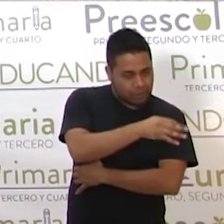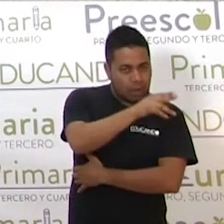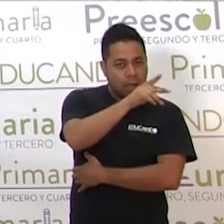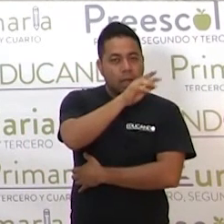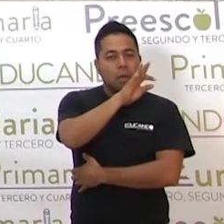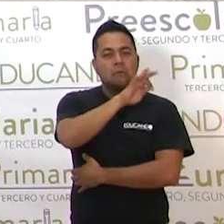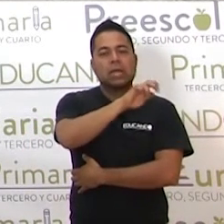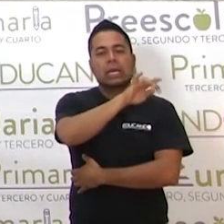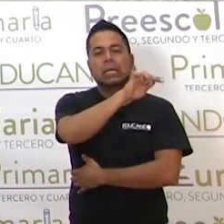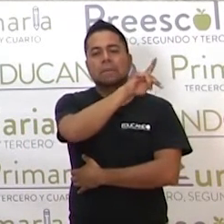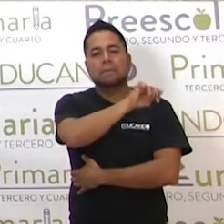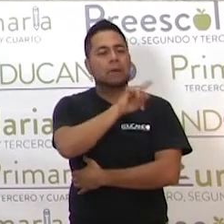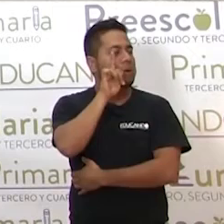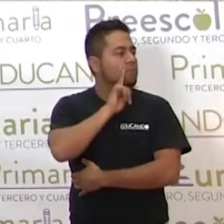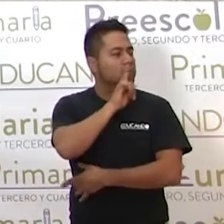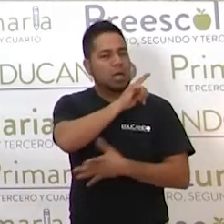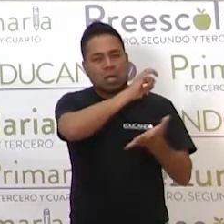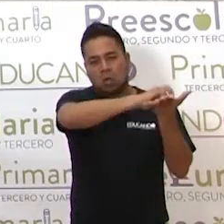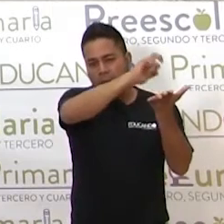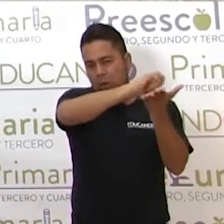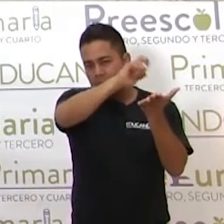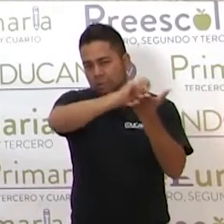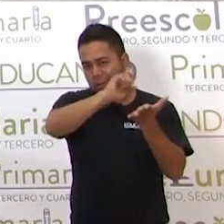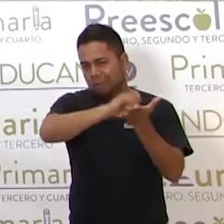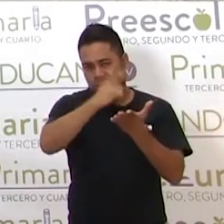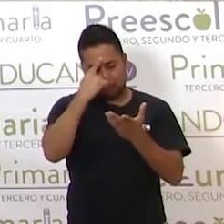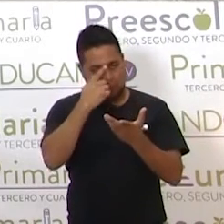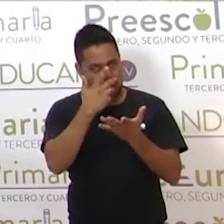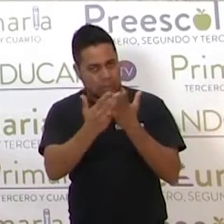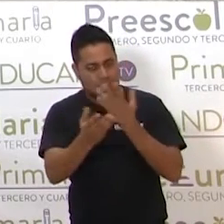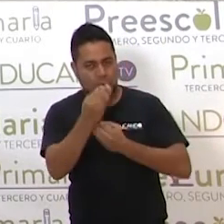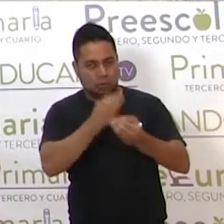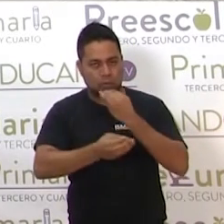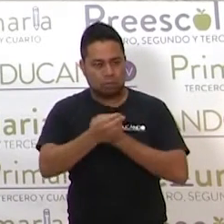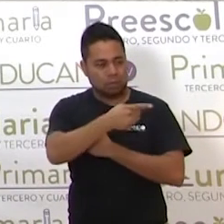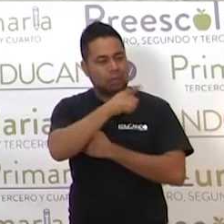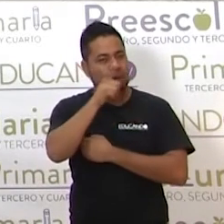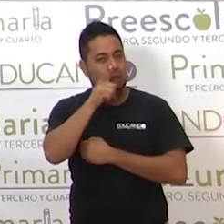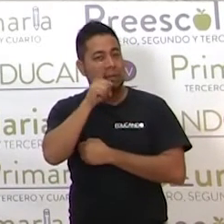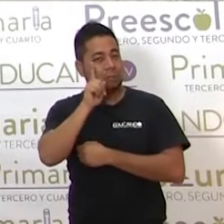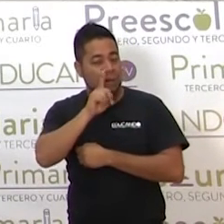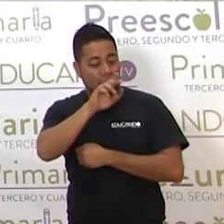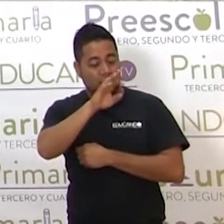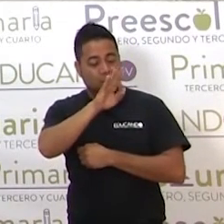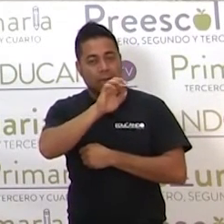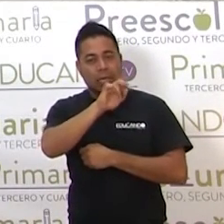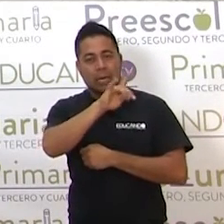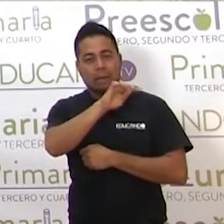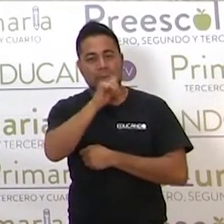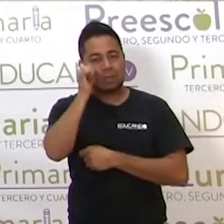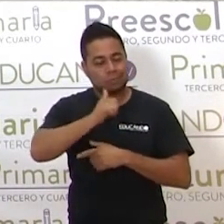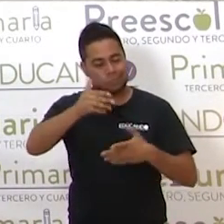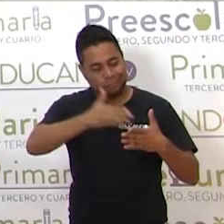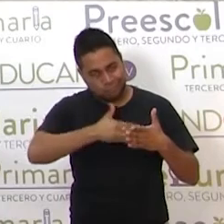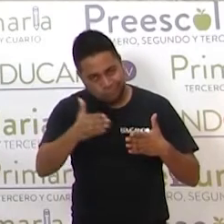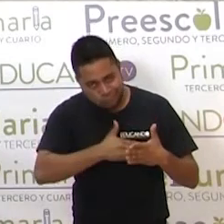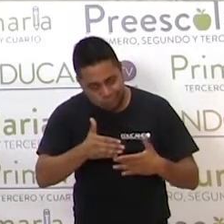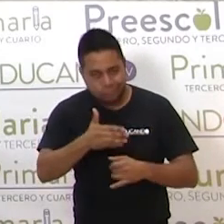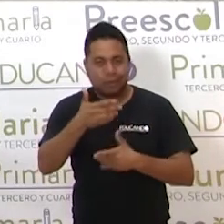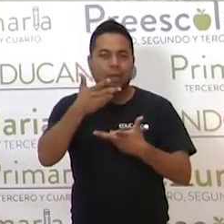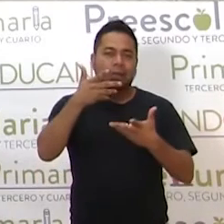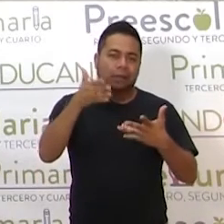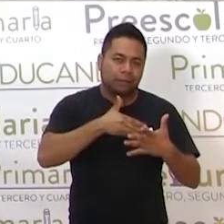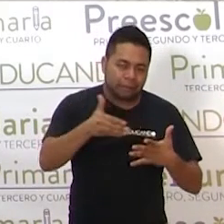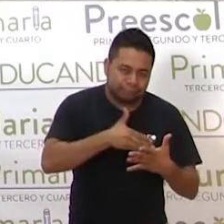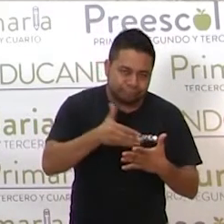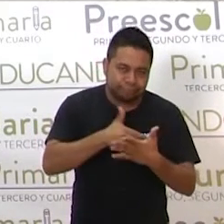compre todo lo de la comedera. Felipa solo se está en la cocina arreglando la comida de los tres, no hace otra cosa desde